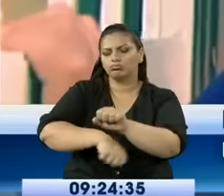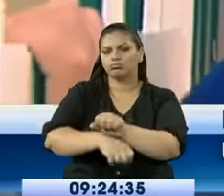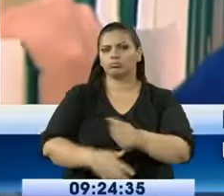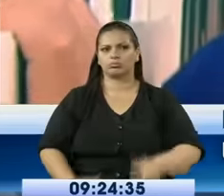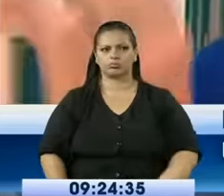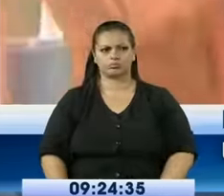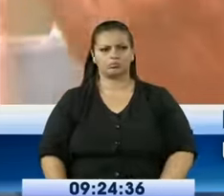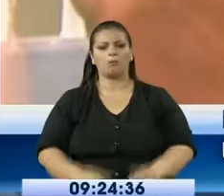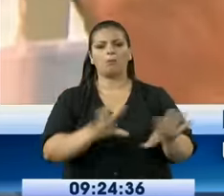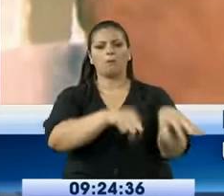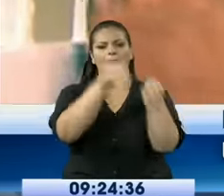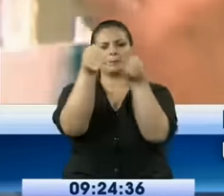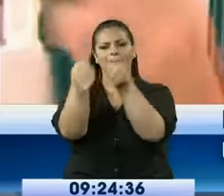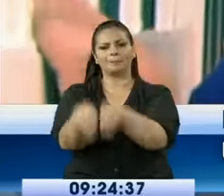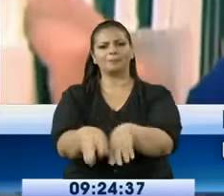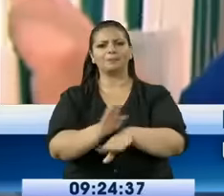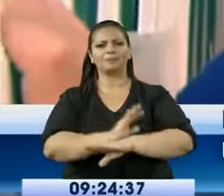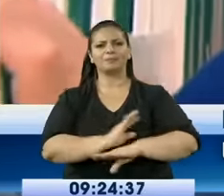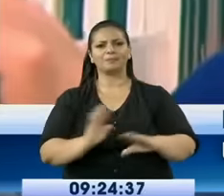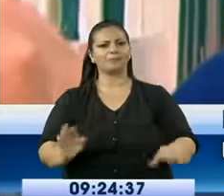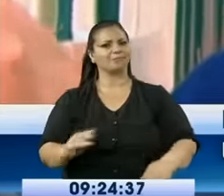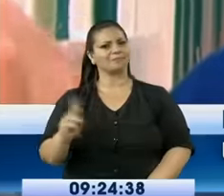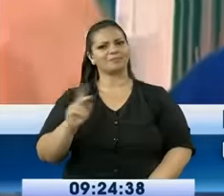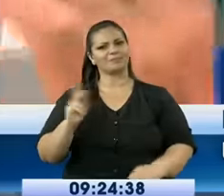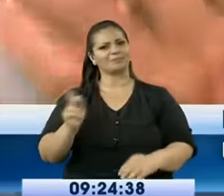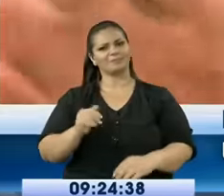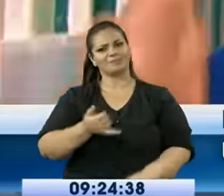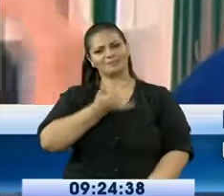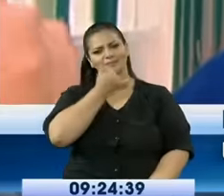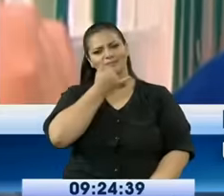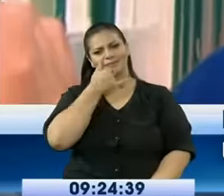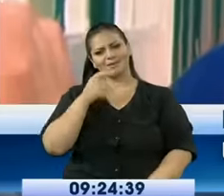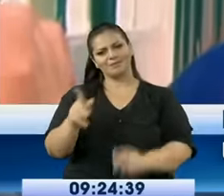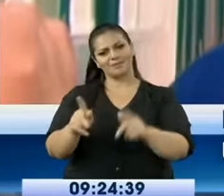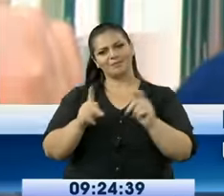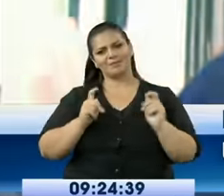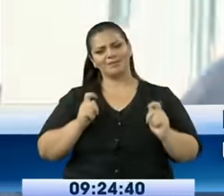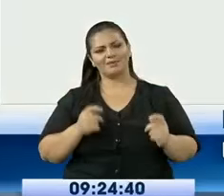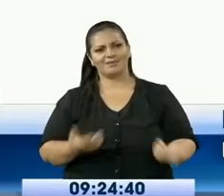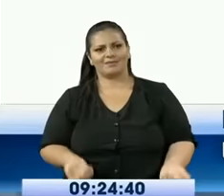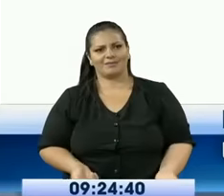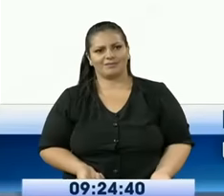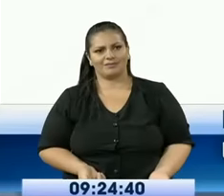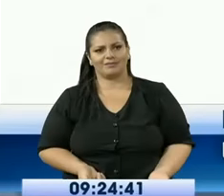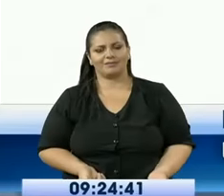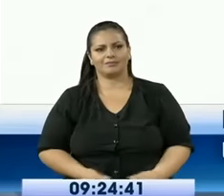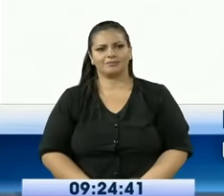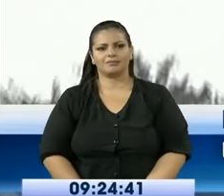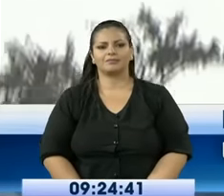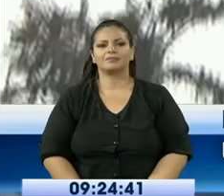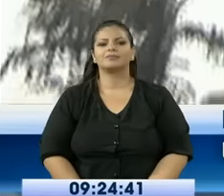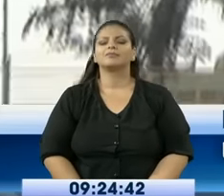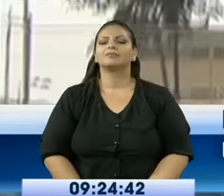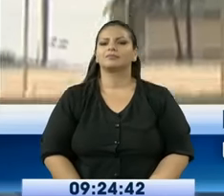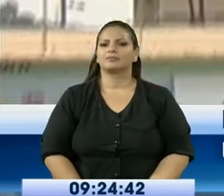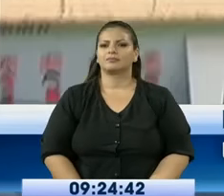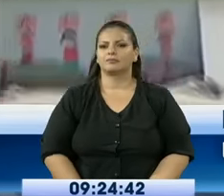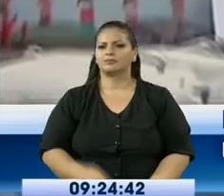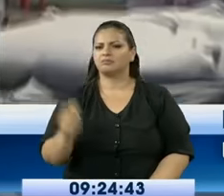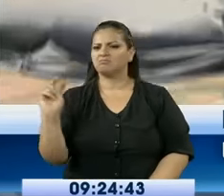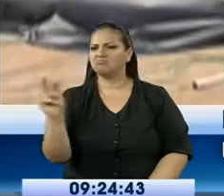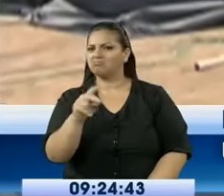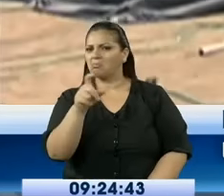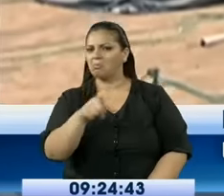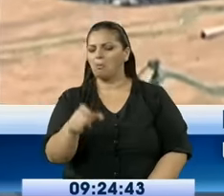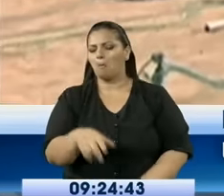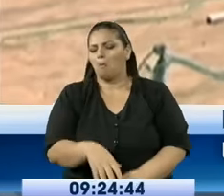vienen a hacer aquí porque eso es una cancha y eso no pueden ellos venir a ponerse así. La ciudadanía también puede denunciar si